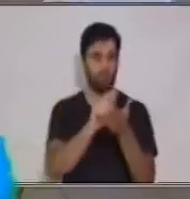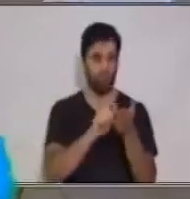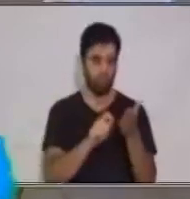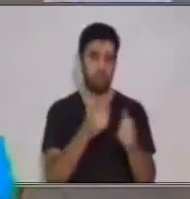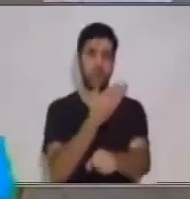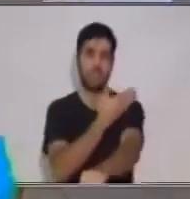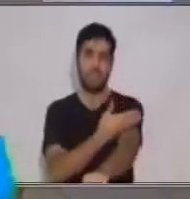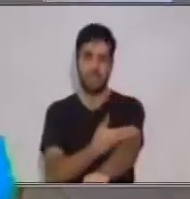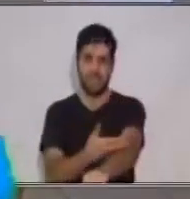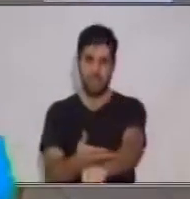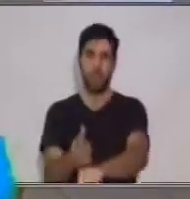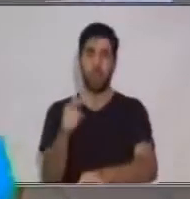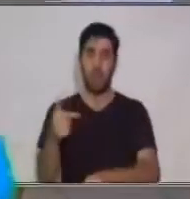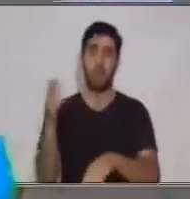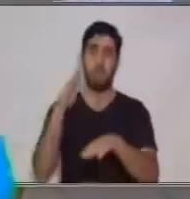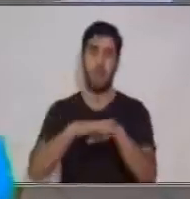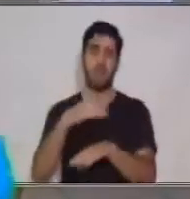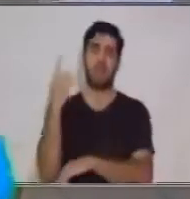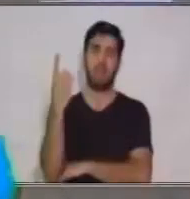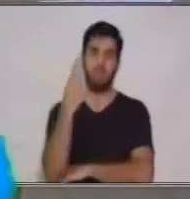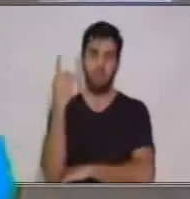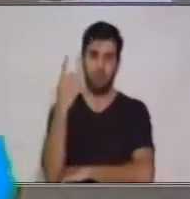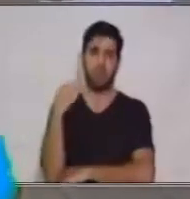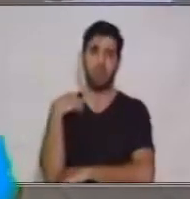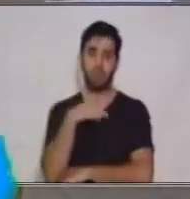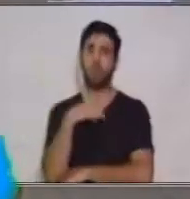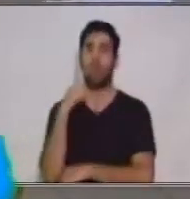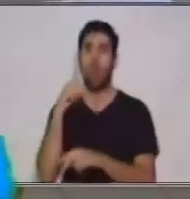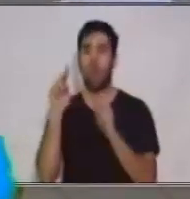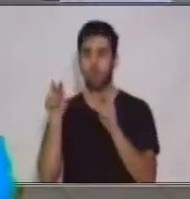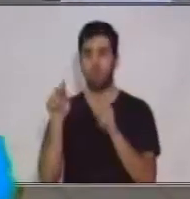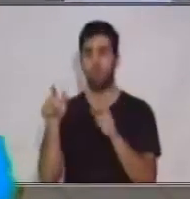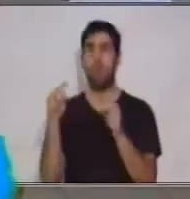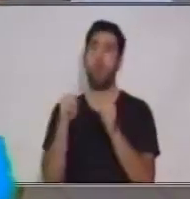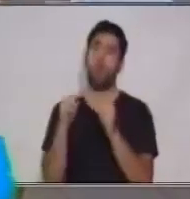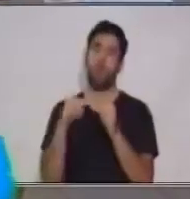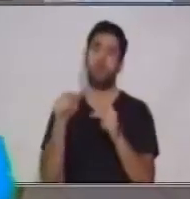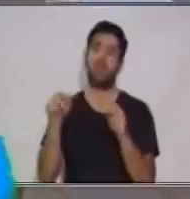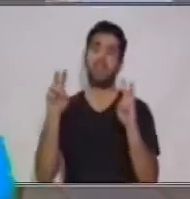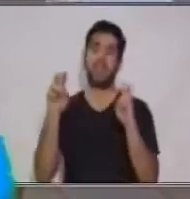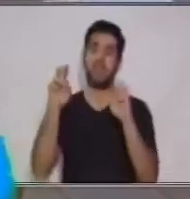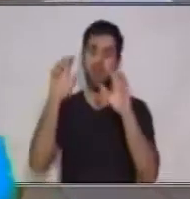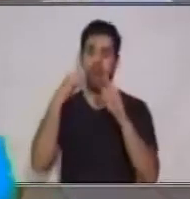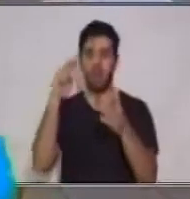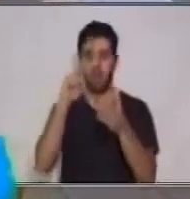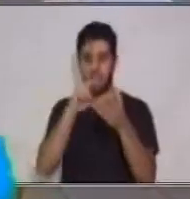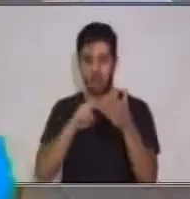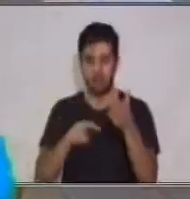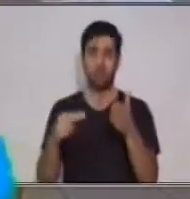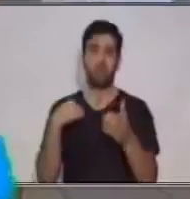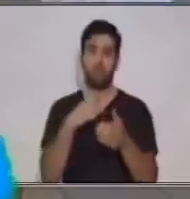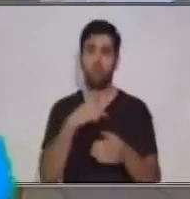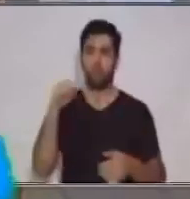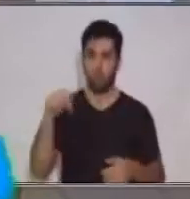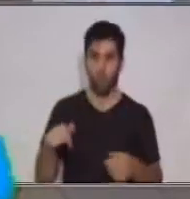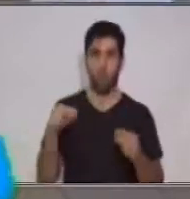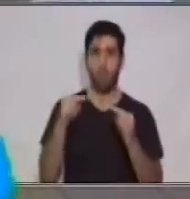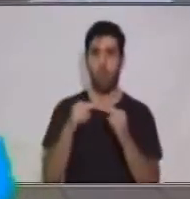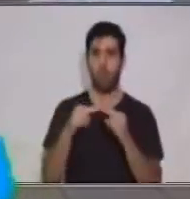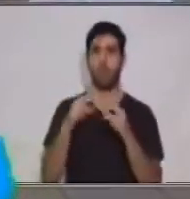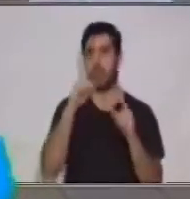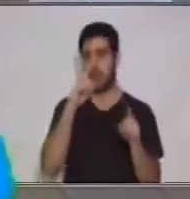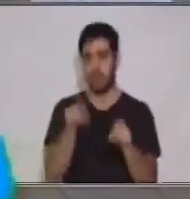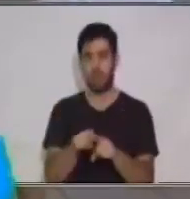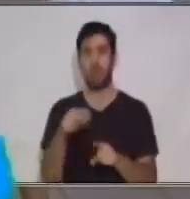encontrar los legados más importantes dentro de los textos que hoy en día conocemos. Vamos a